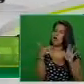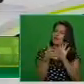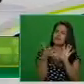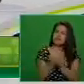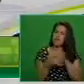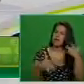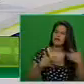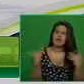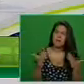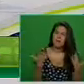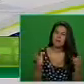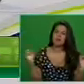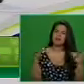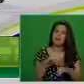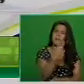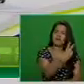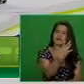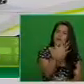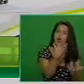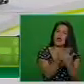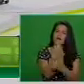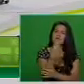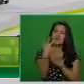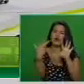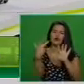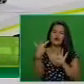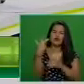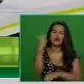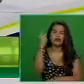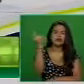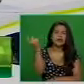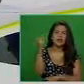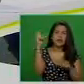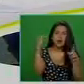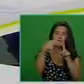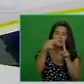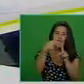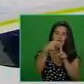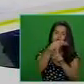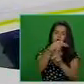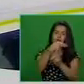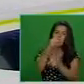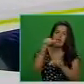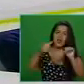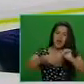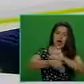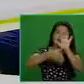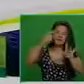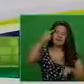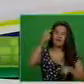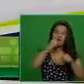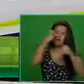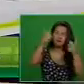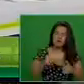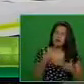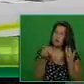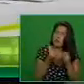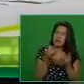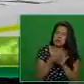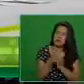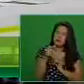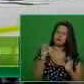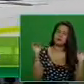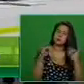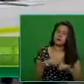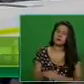28, específicamente en el Hotel Alba Caracas. Conocer un poco acerca de los detalles. Bueno, como ya decía un compañero ahí en